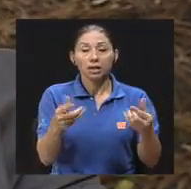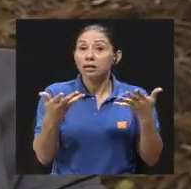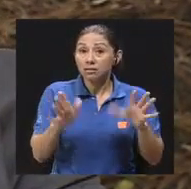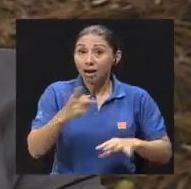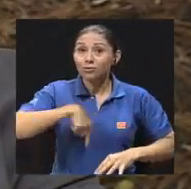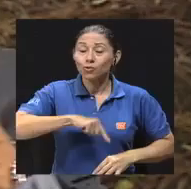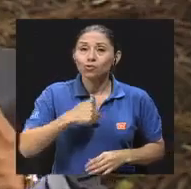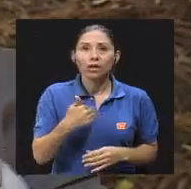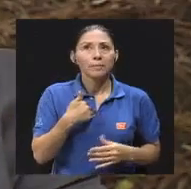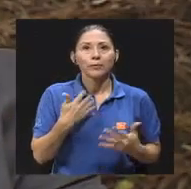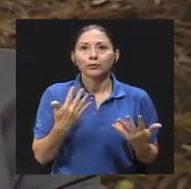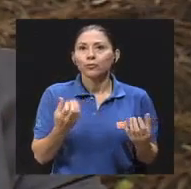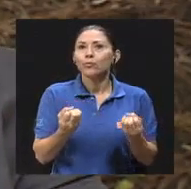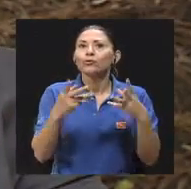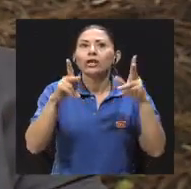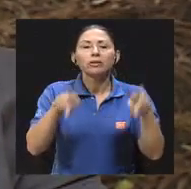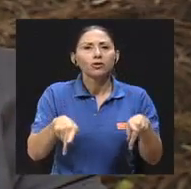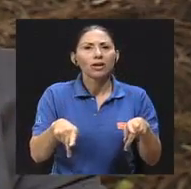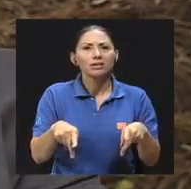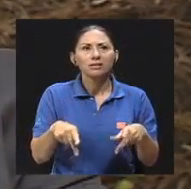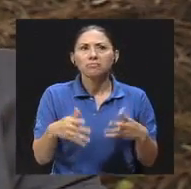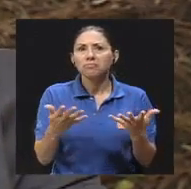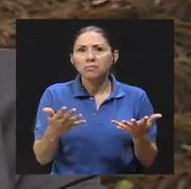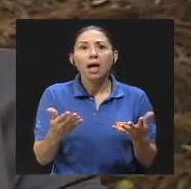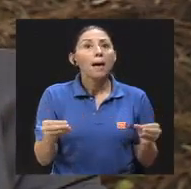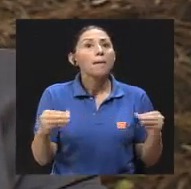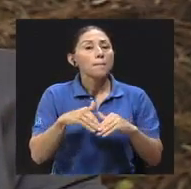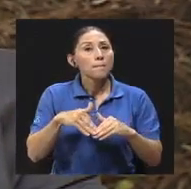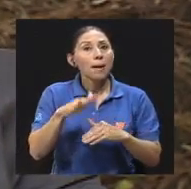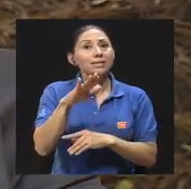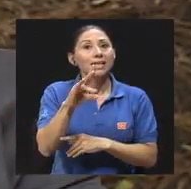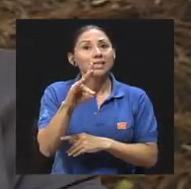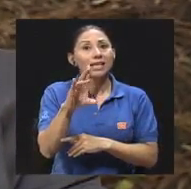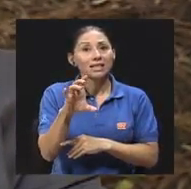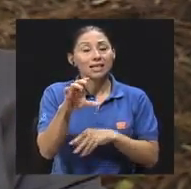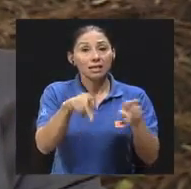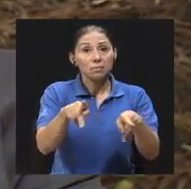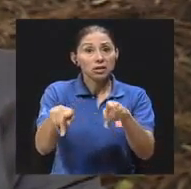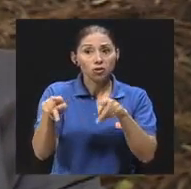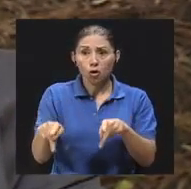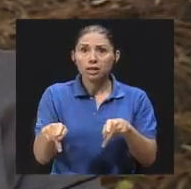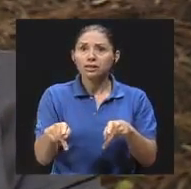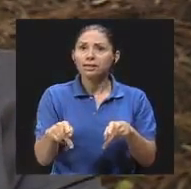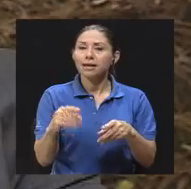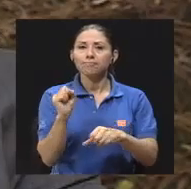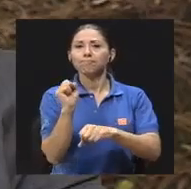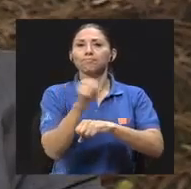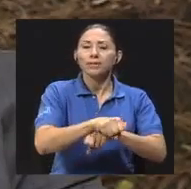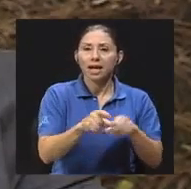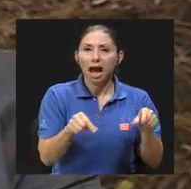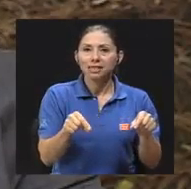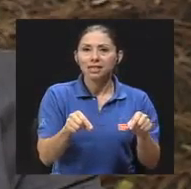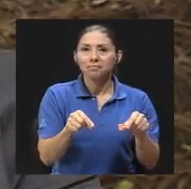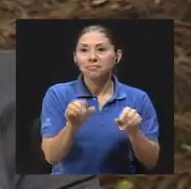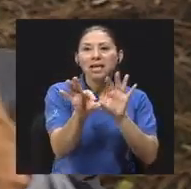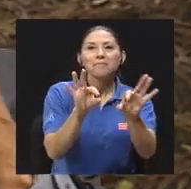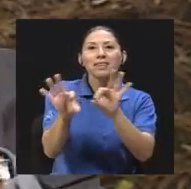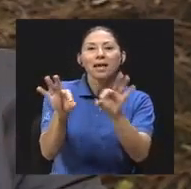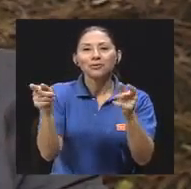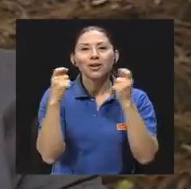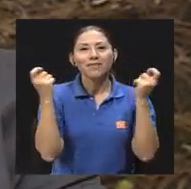esperamos tener más de 700 sobrevivientes que invitamos a una fiesta, que vamos a invitar a una fiesta, si ojalá que todos puedan